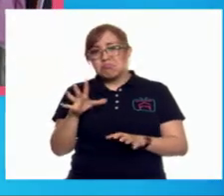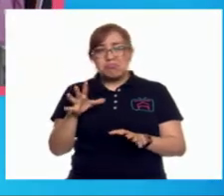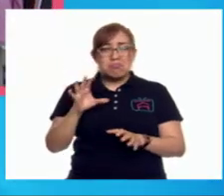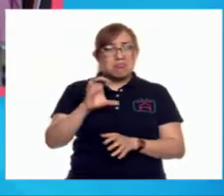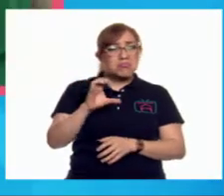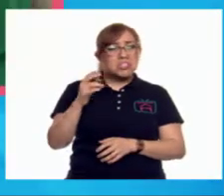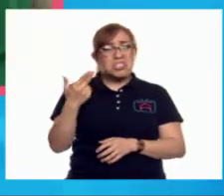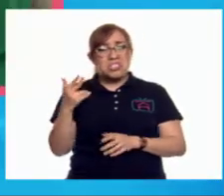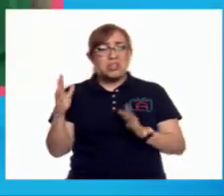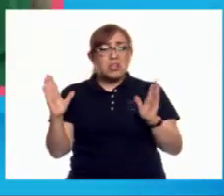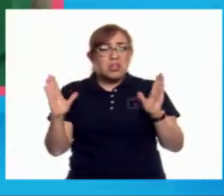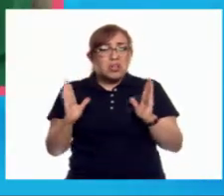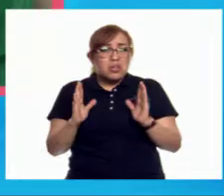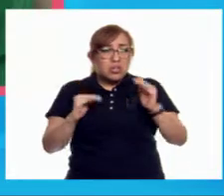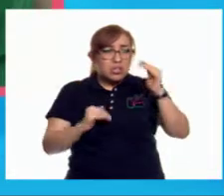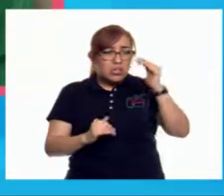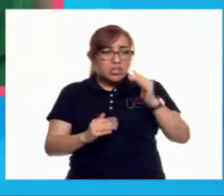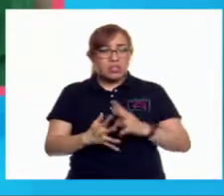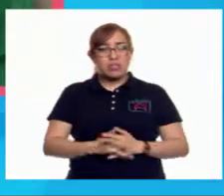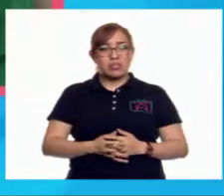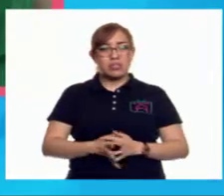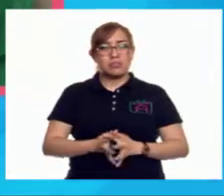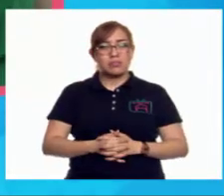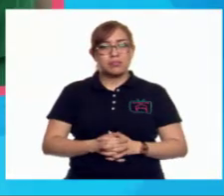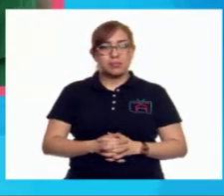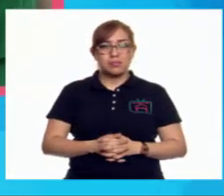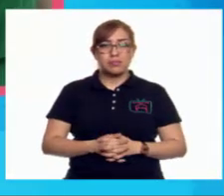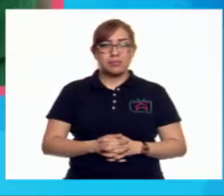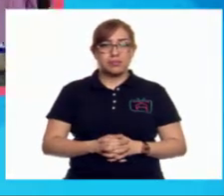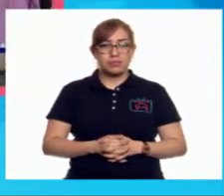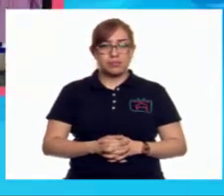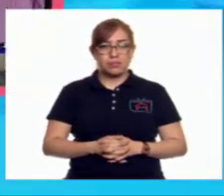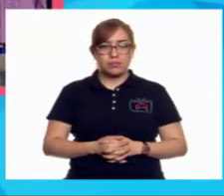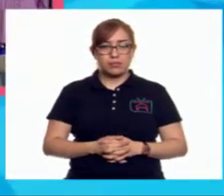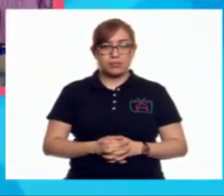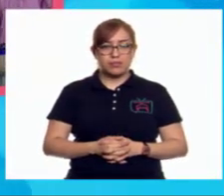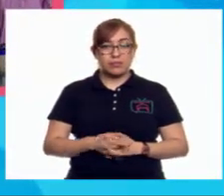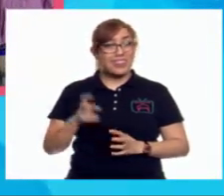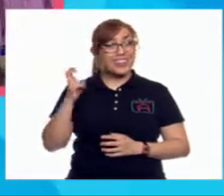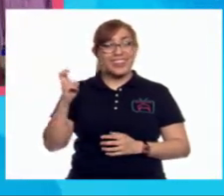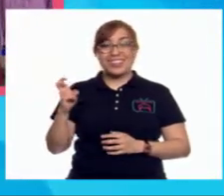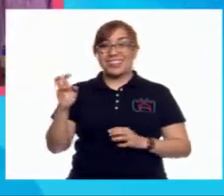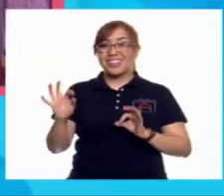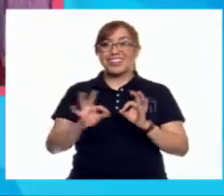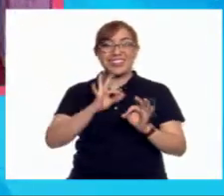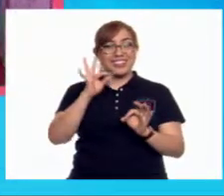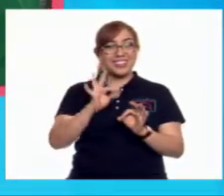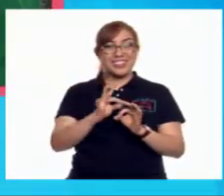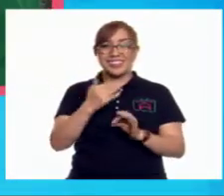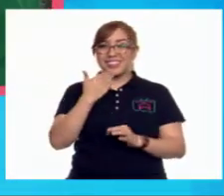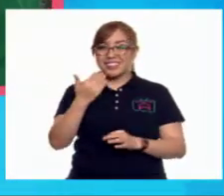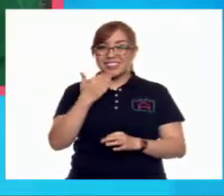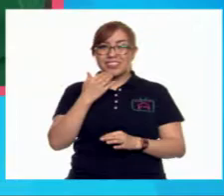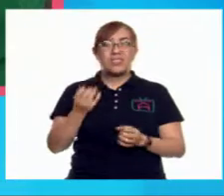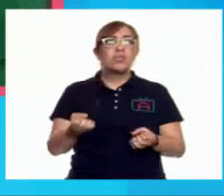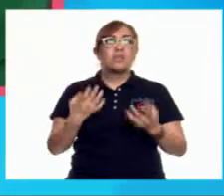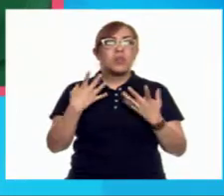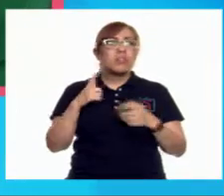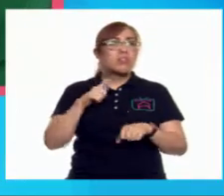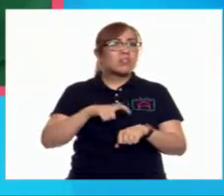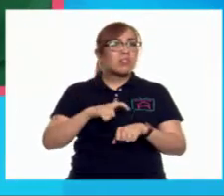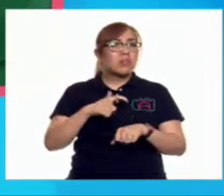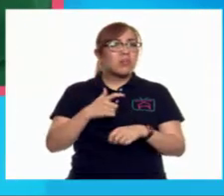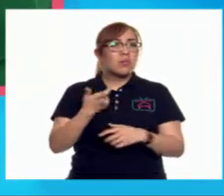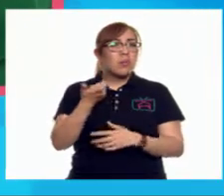o... A ver esta, ¿qué les parece? ¡Esa le queda! ¿Cuánto cuesta? Cuesta